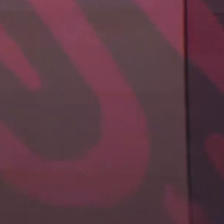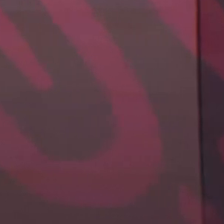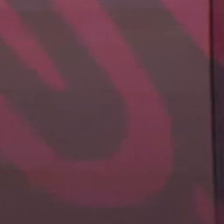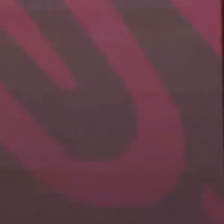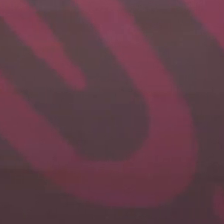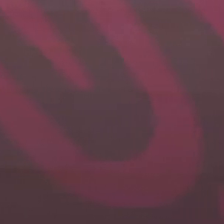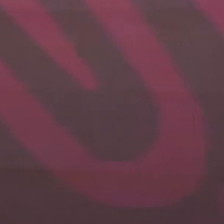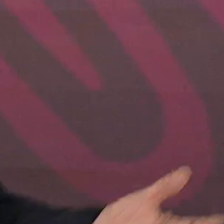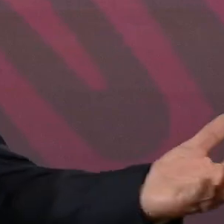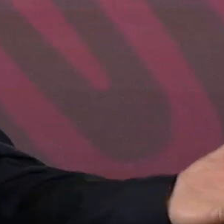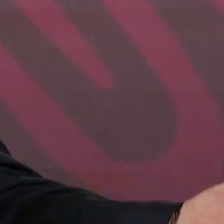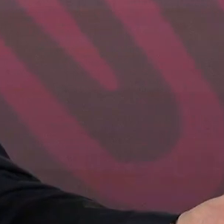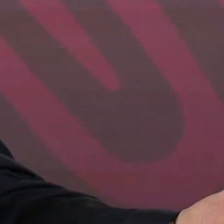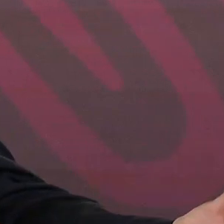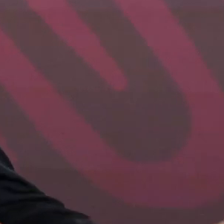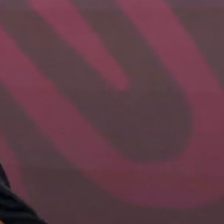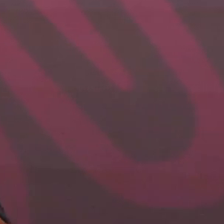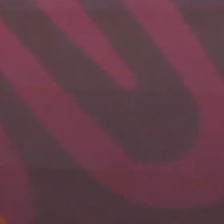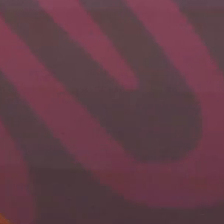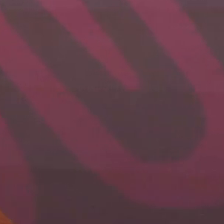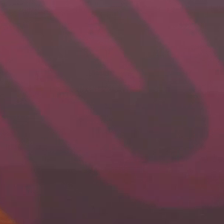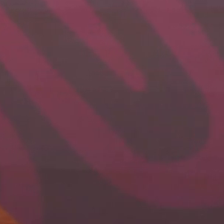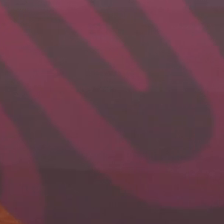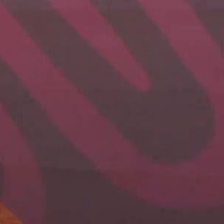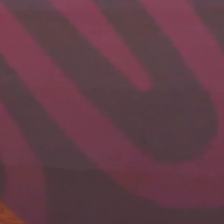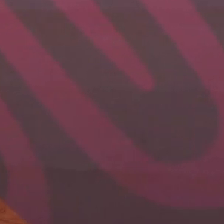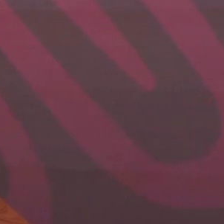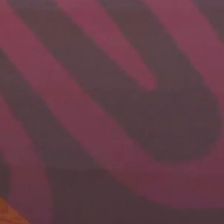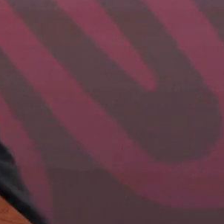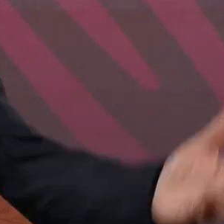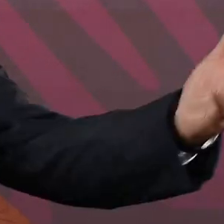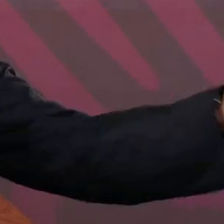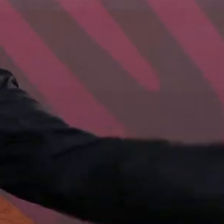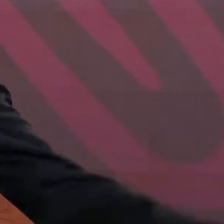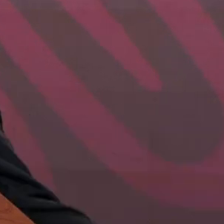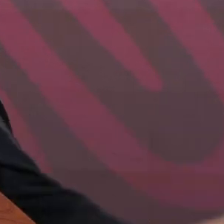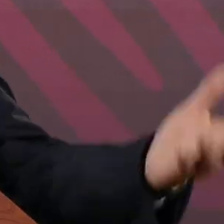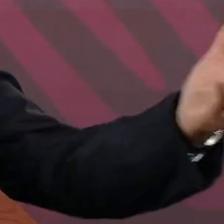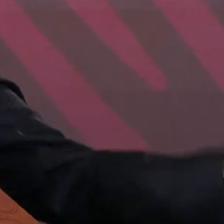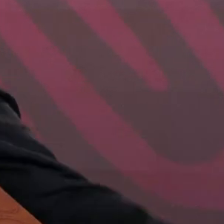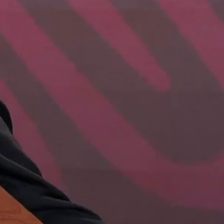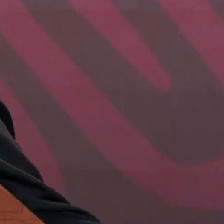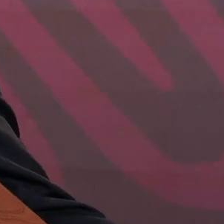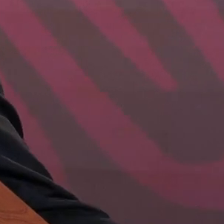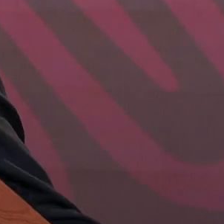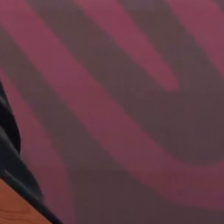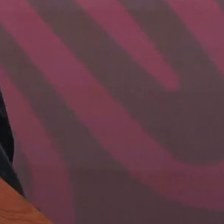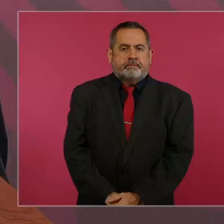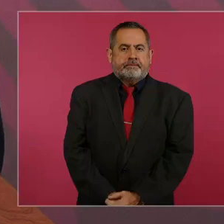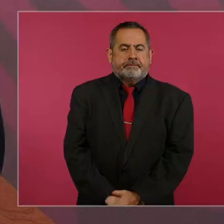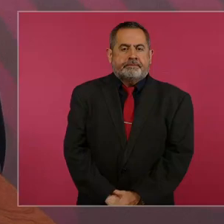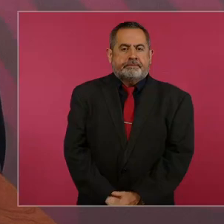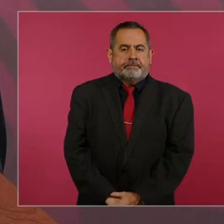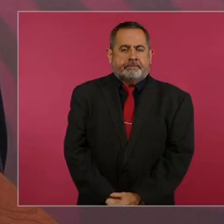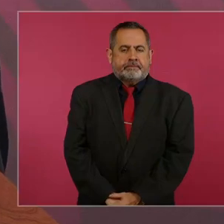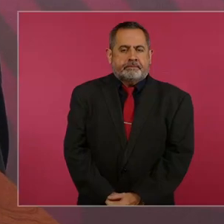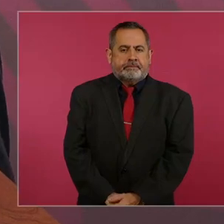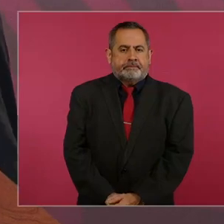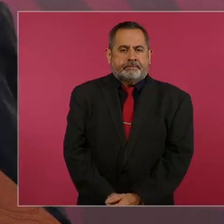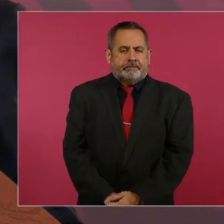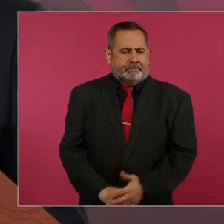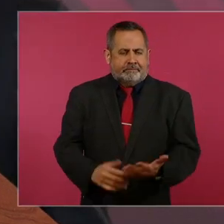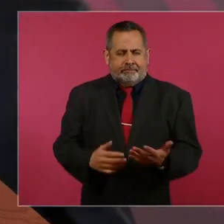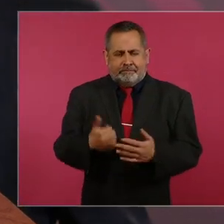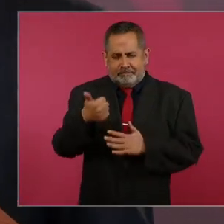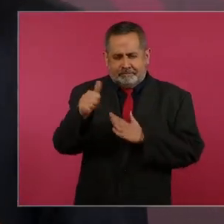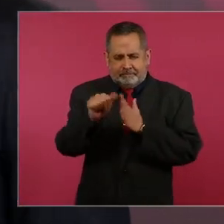no van a resolver un asunto tan importante. ¿Cómo